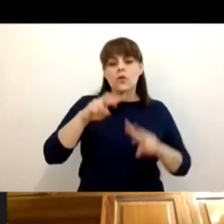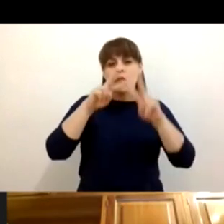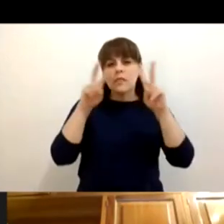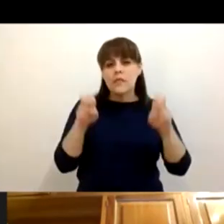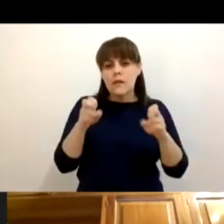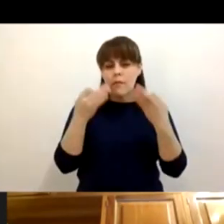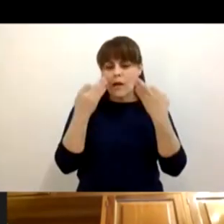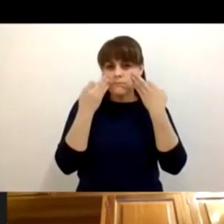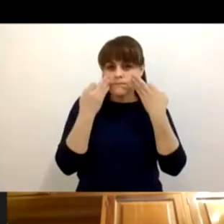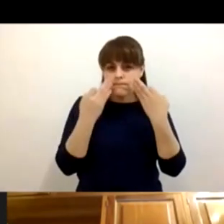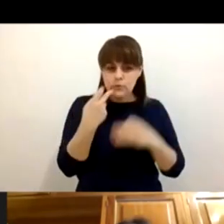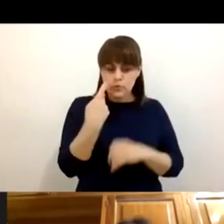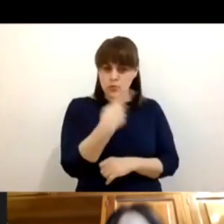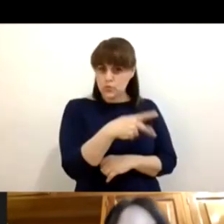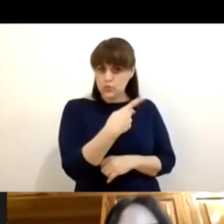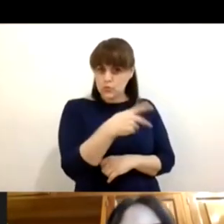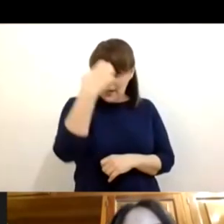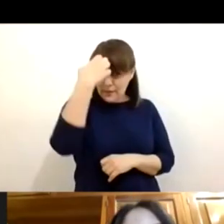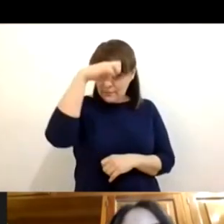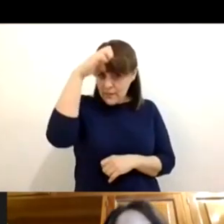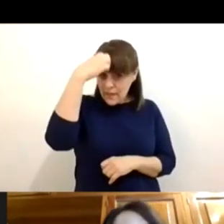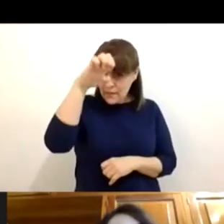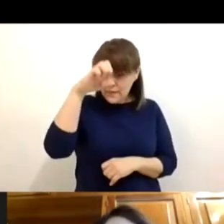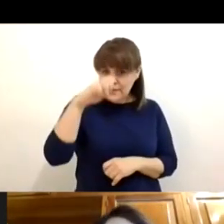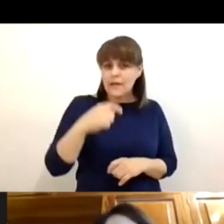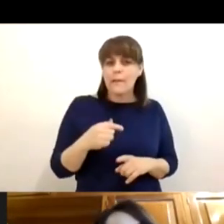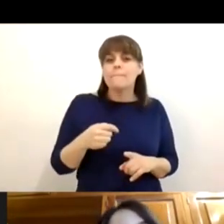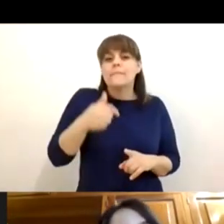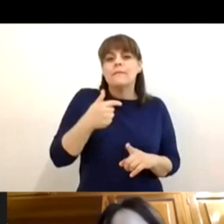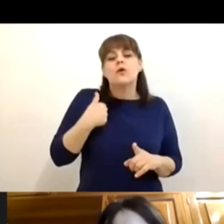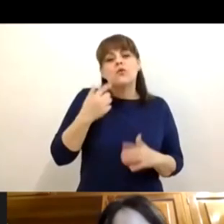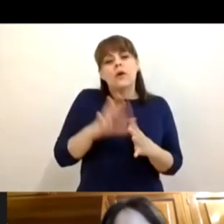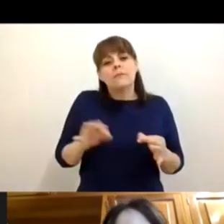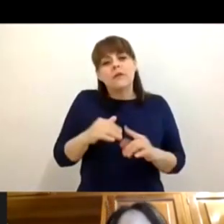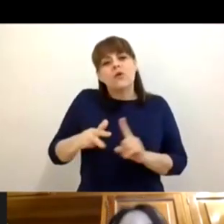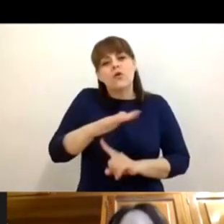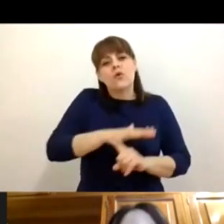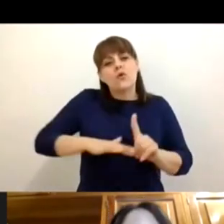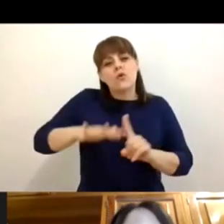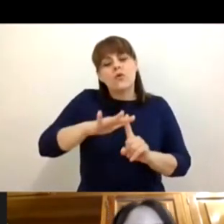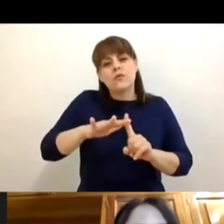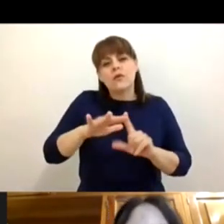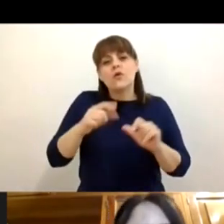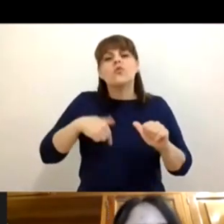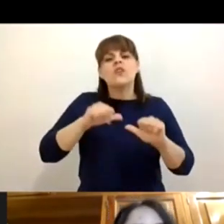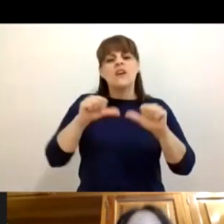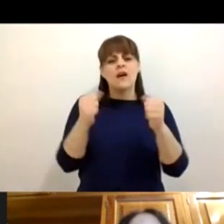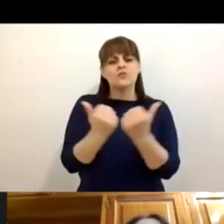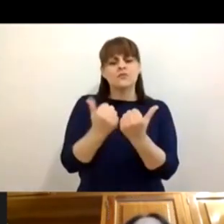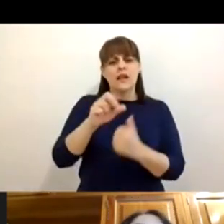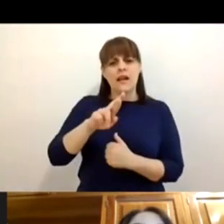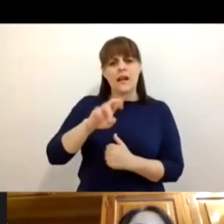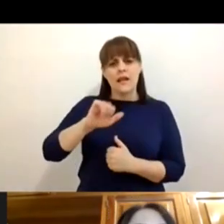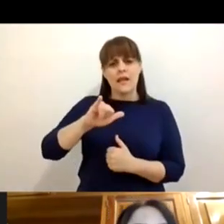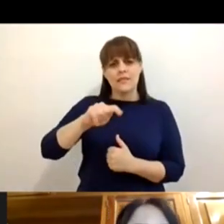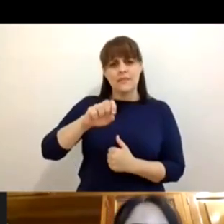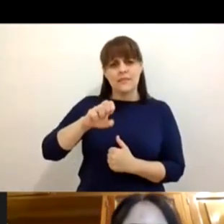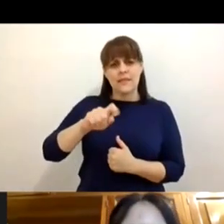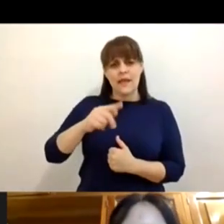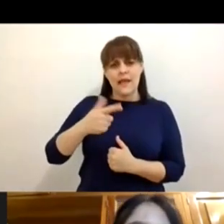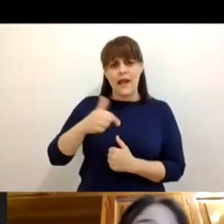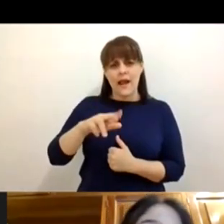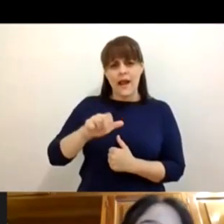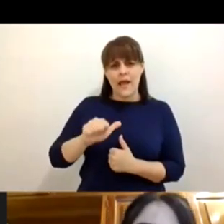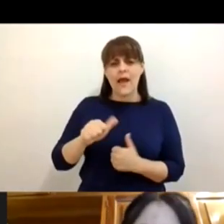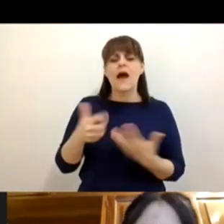pues les quiero comentar como a modo de contexto ese testimonio, quiénes somos Reintegra y un poco qué es lo que hacemos, ¿no? Bueno, Reintegra